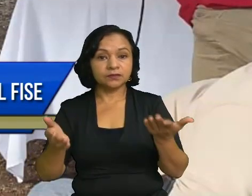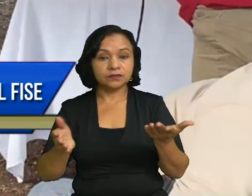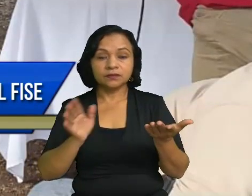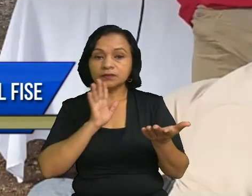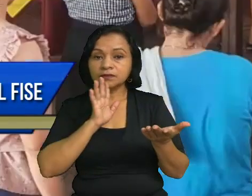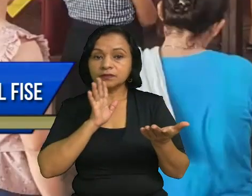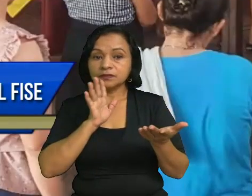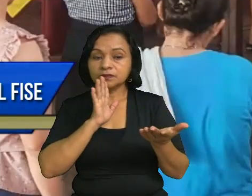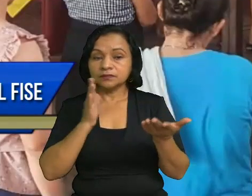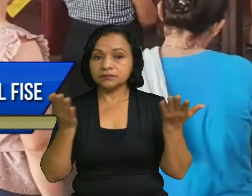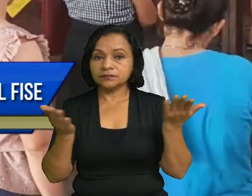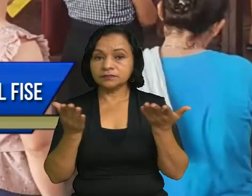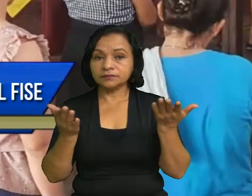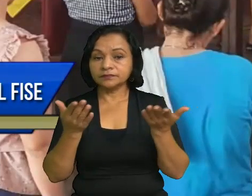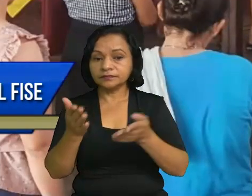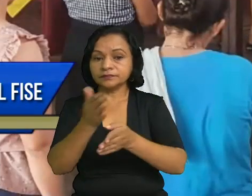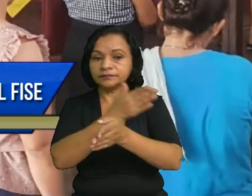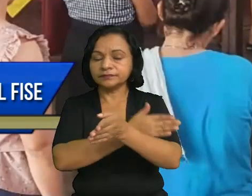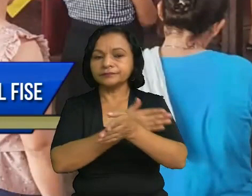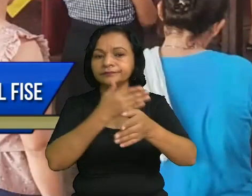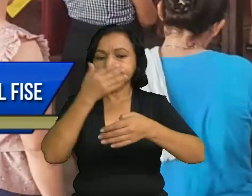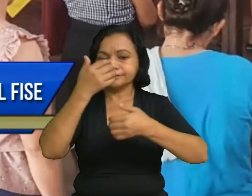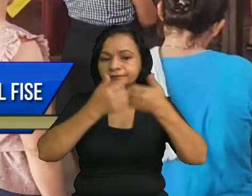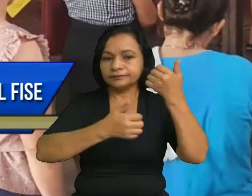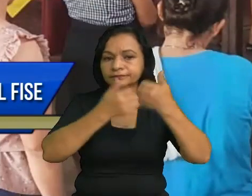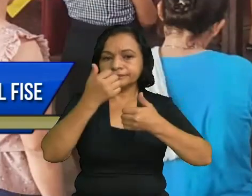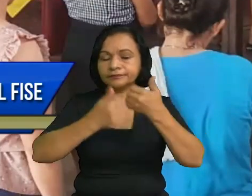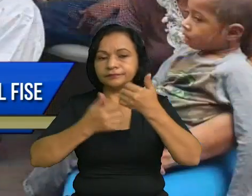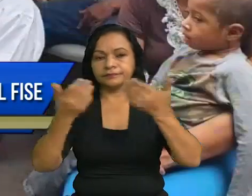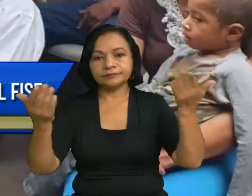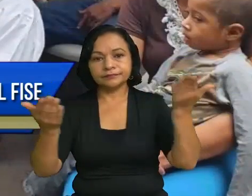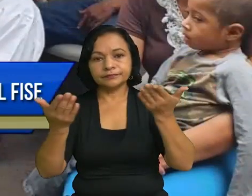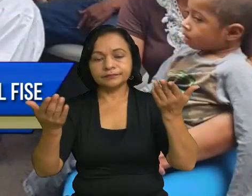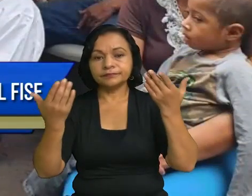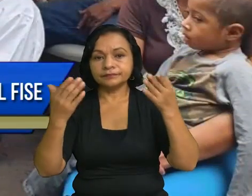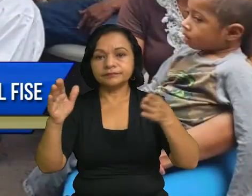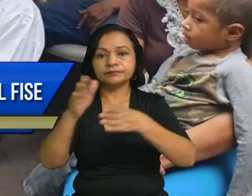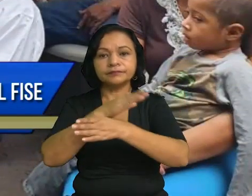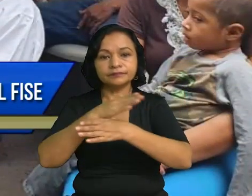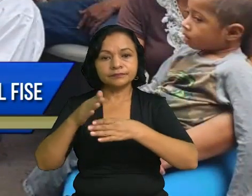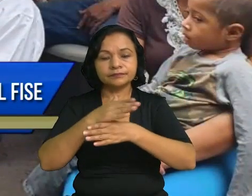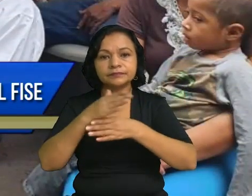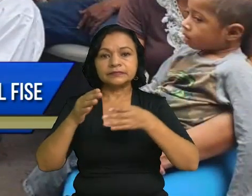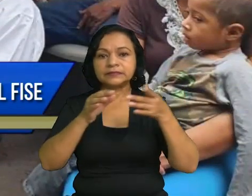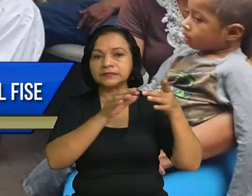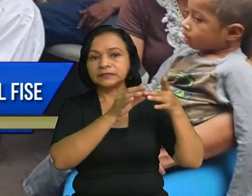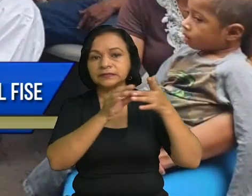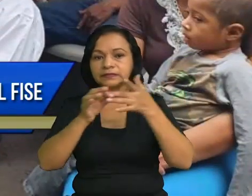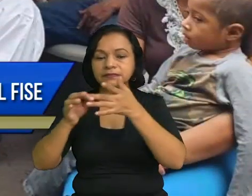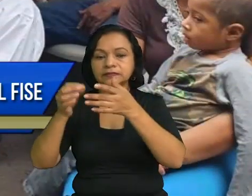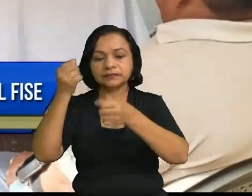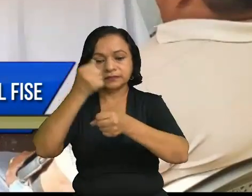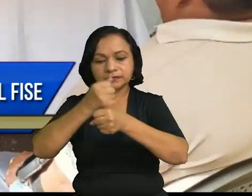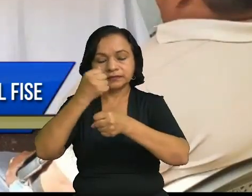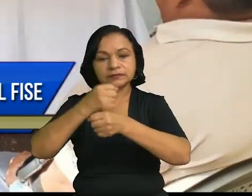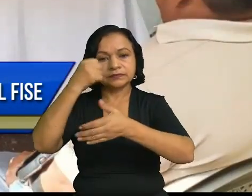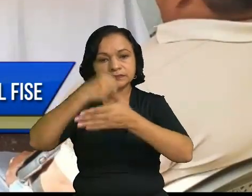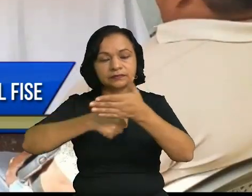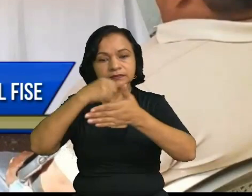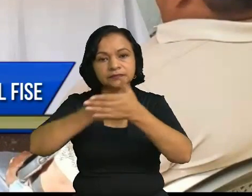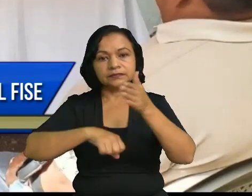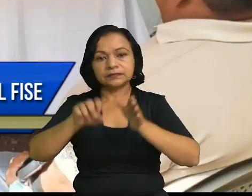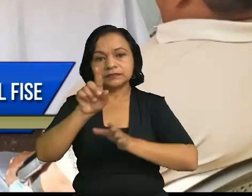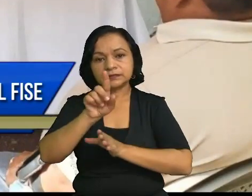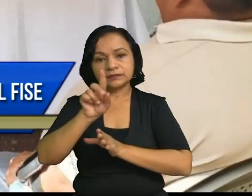además de lo que te decía las vicisitudes del acceso y toda esa cosa es grande el esfuerzo que se ha hecho en los últimos 12 años